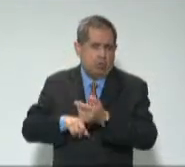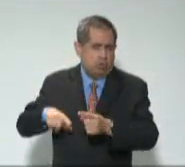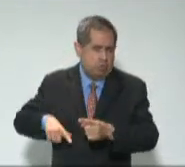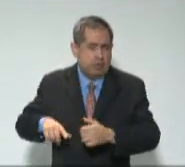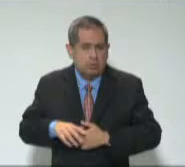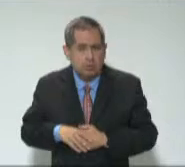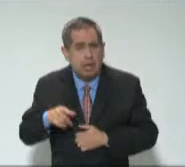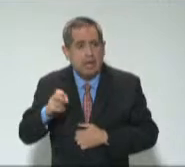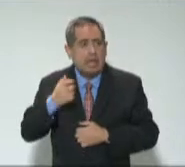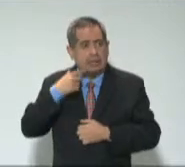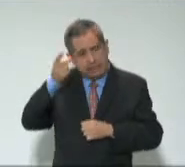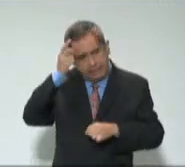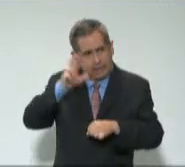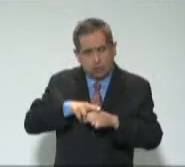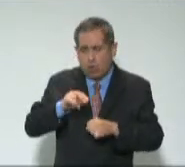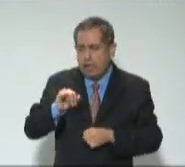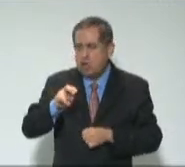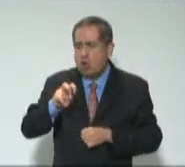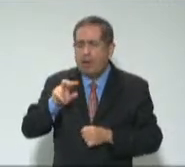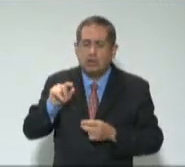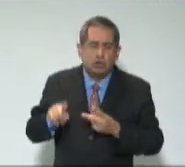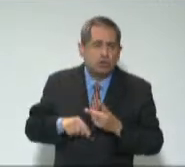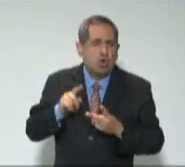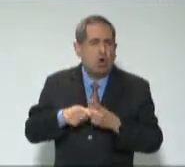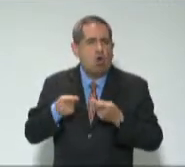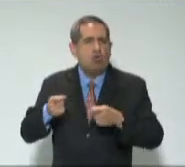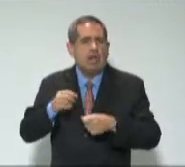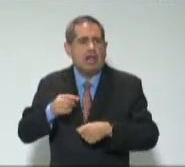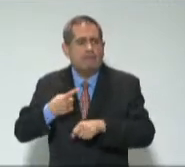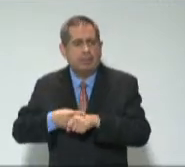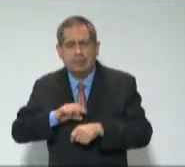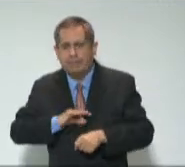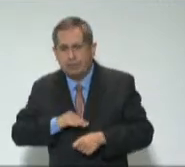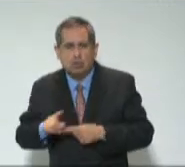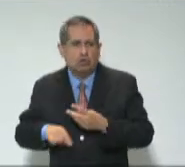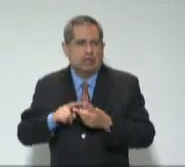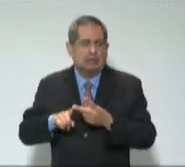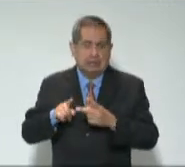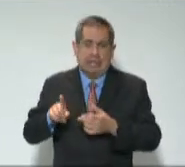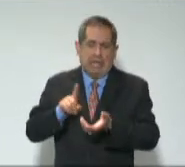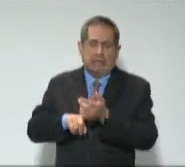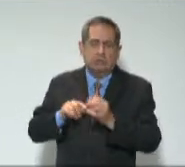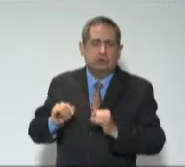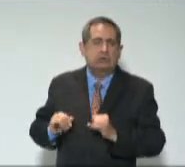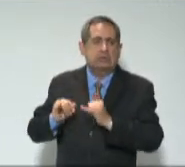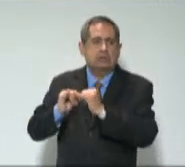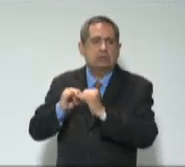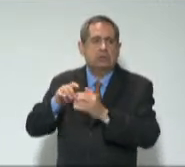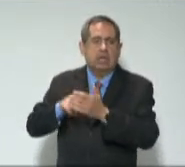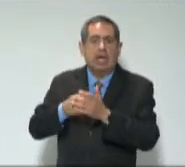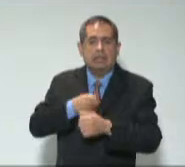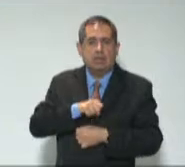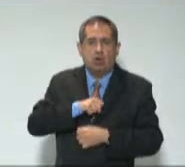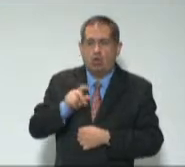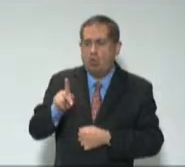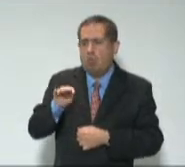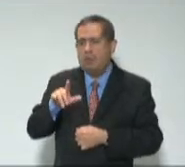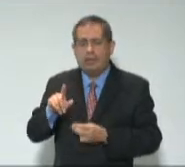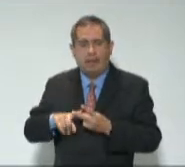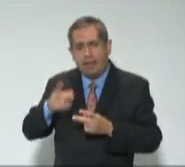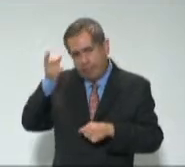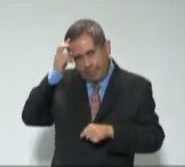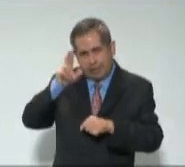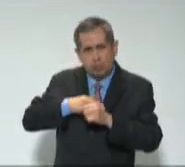desempeñado como director de Innovación y vigilancia y control de enfermedades infecciosas en el instituto de salud pública director de